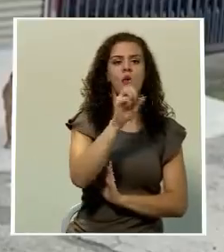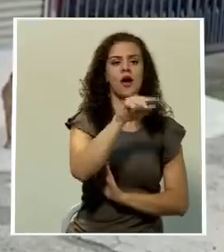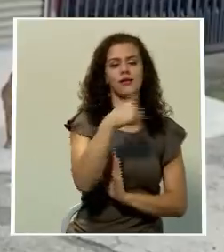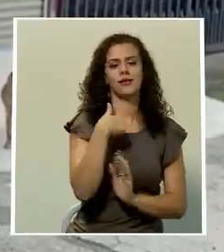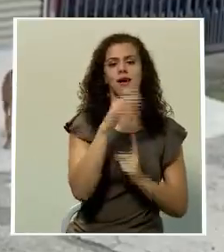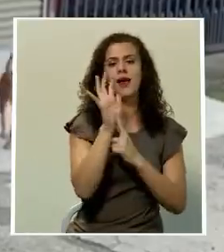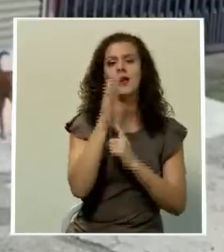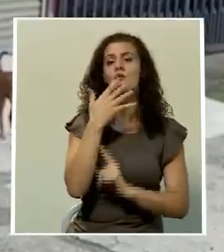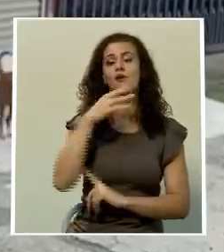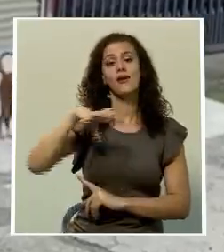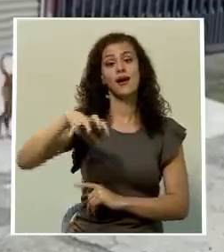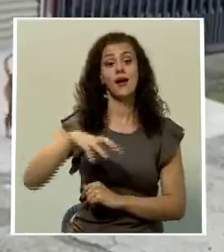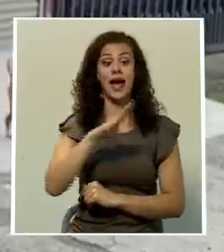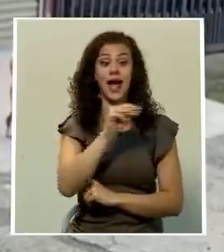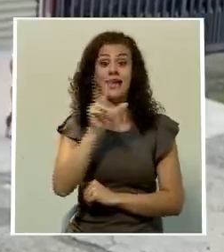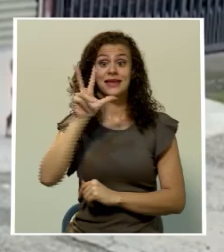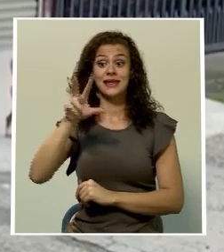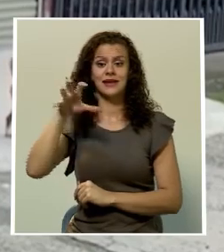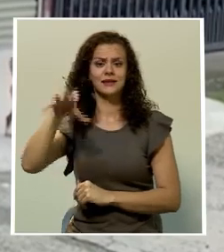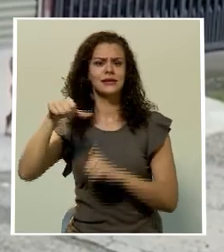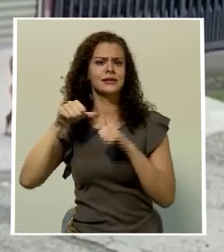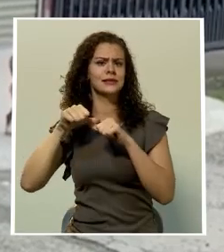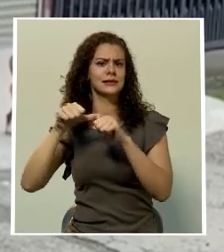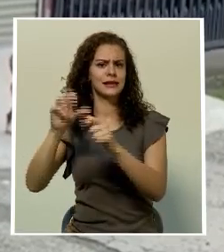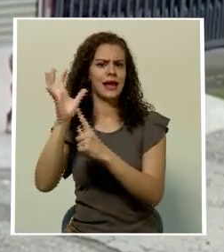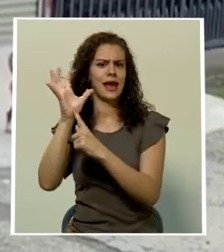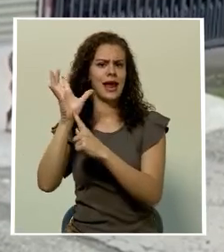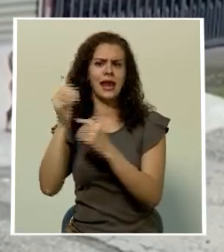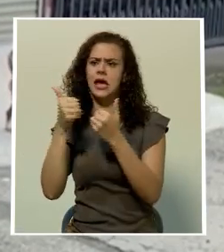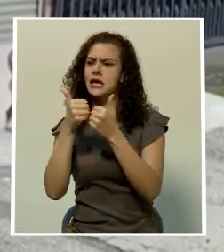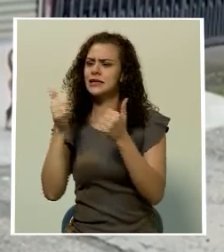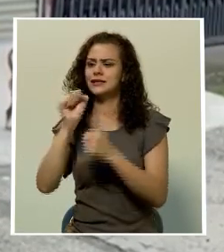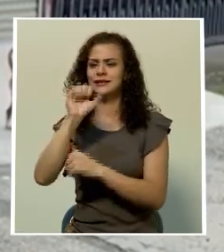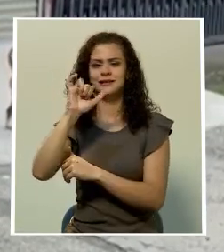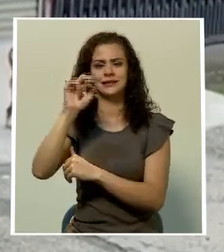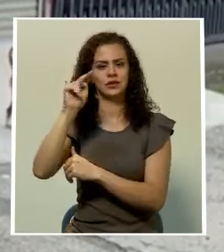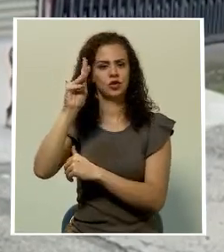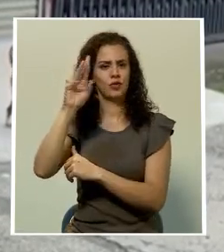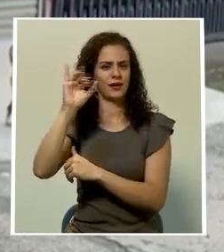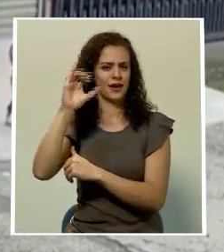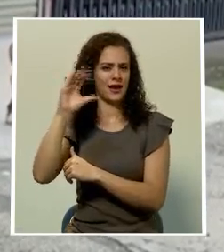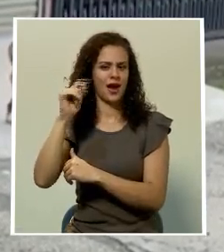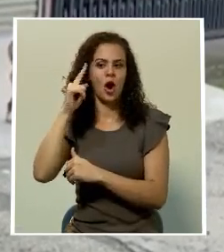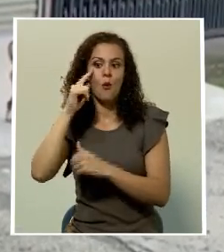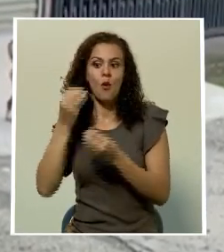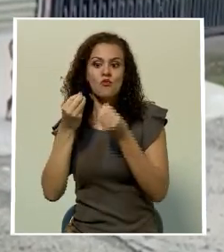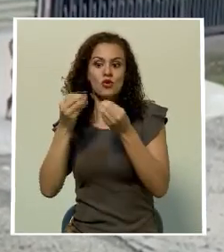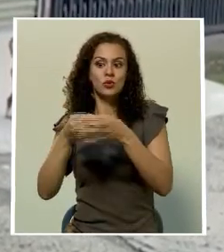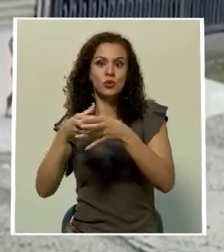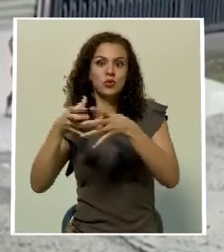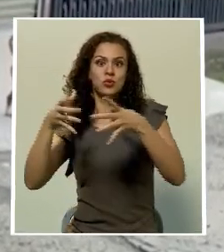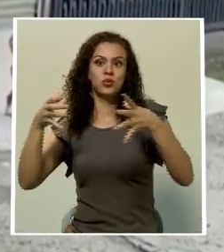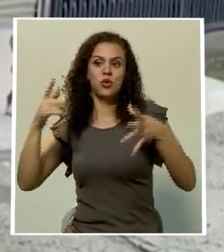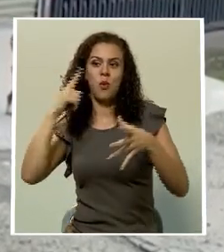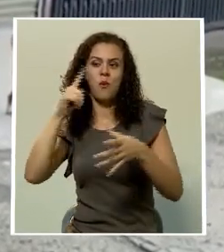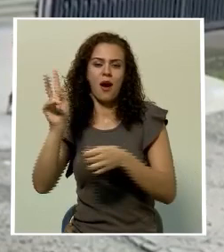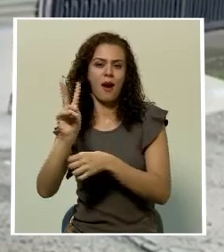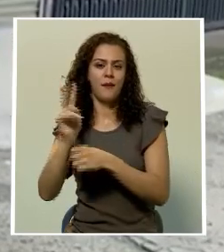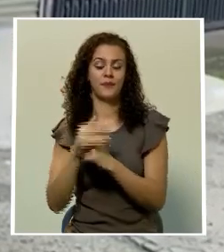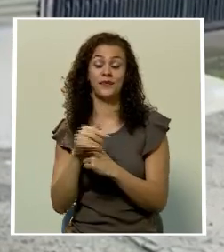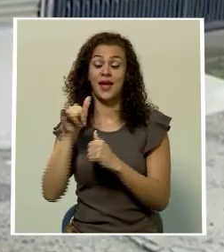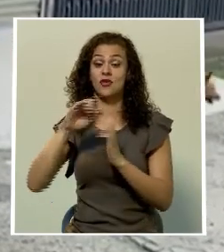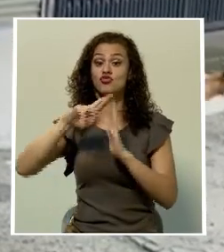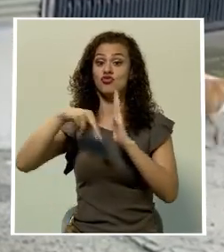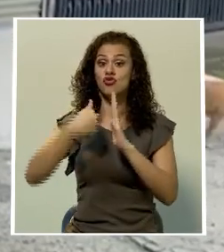encuentran en alerta naranja y 3 de ellos se mantienen en alerta sindrómica por la gran cantidad de aumento de contagio por el virus.